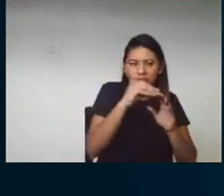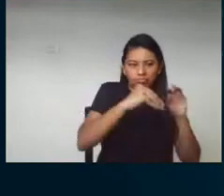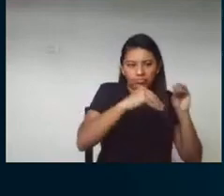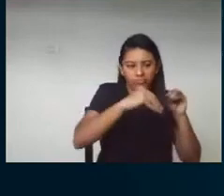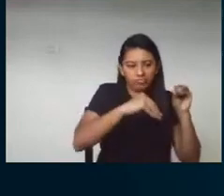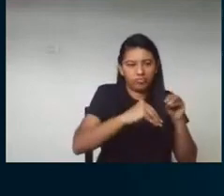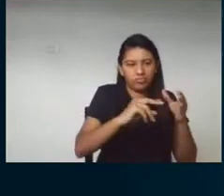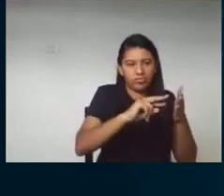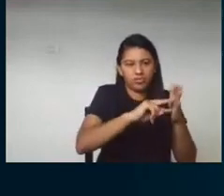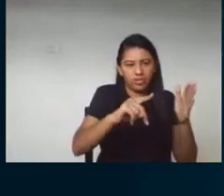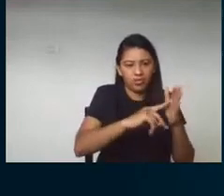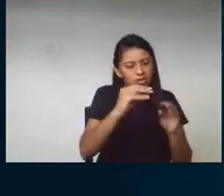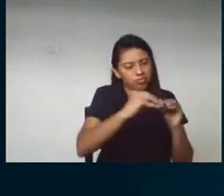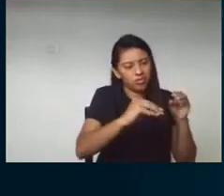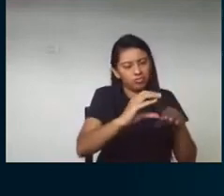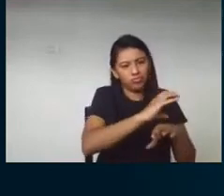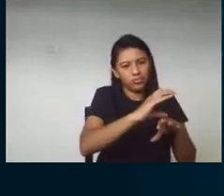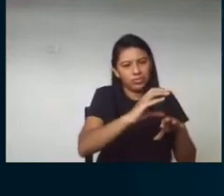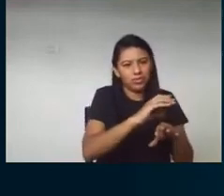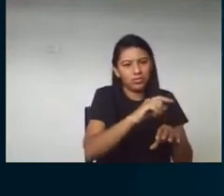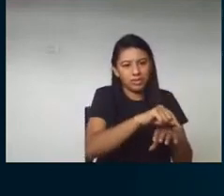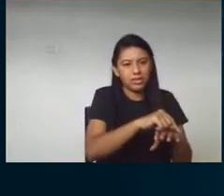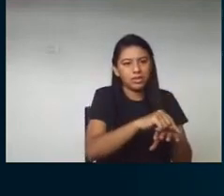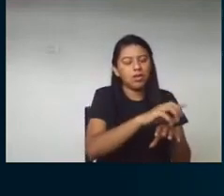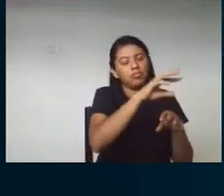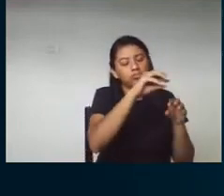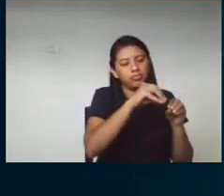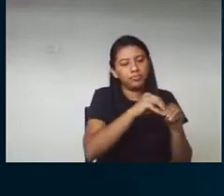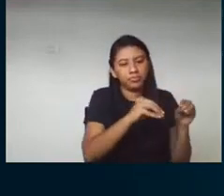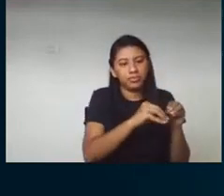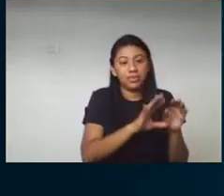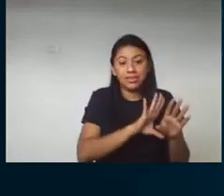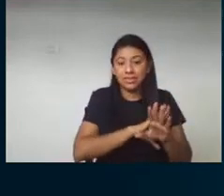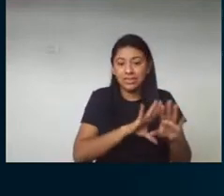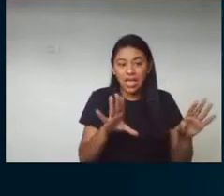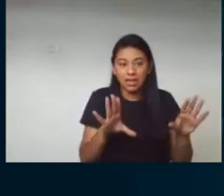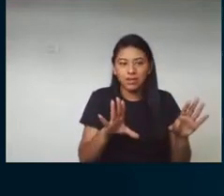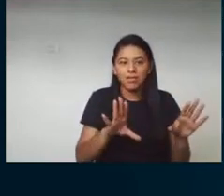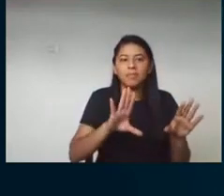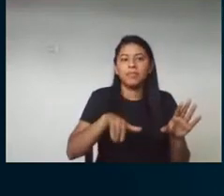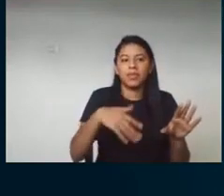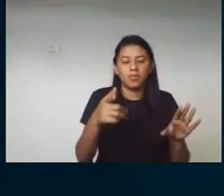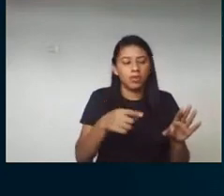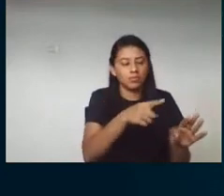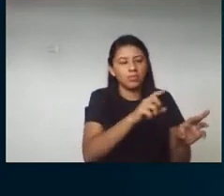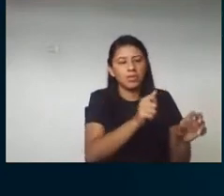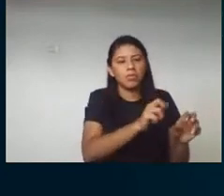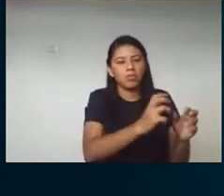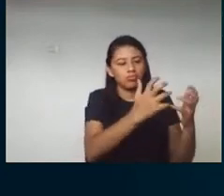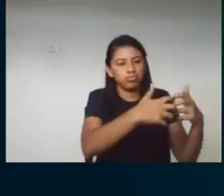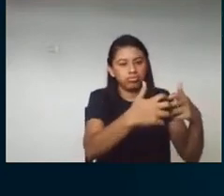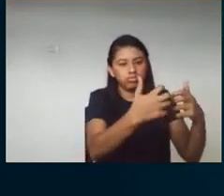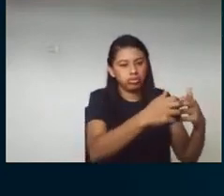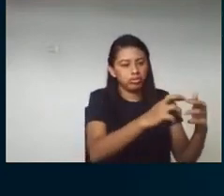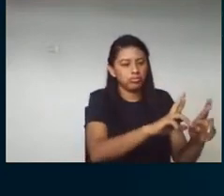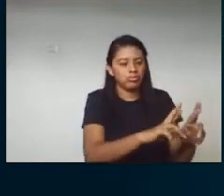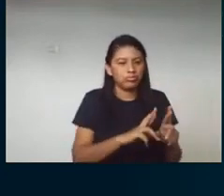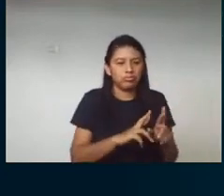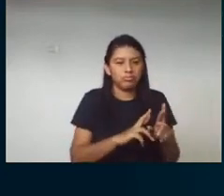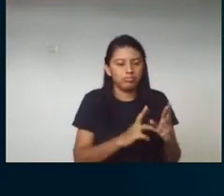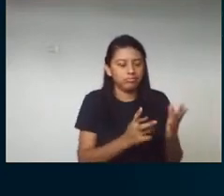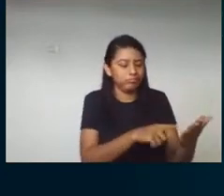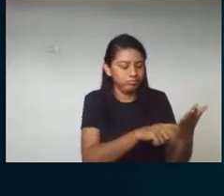parte de análisis de resultados, donde el primer resultado, el más importante, es que podemos ver que este tipo de tecnologías